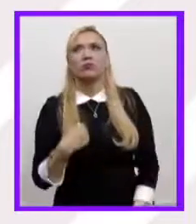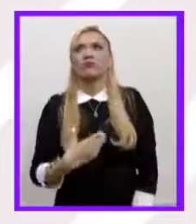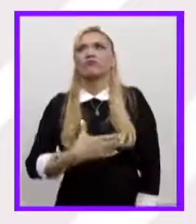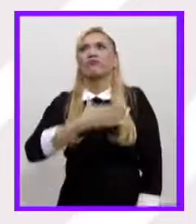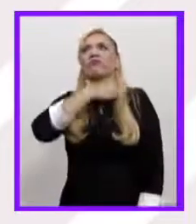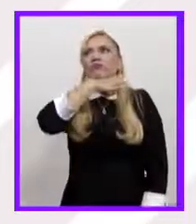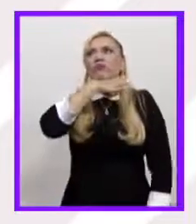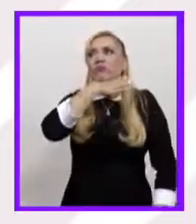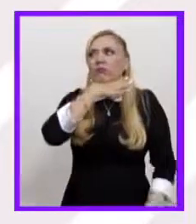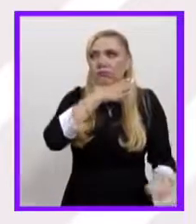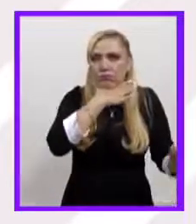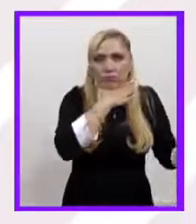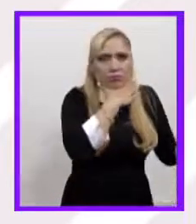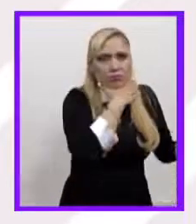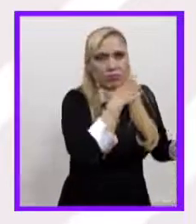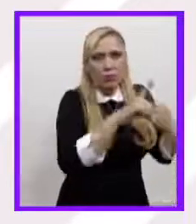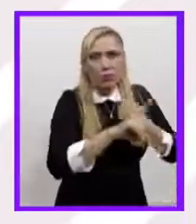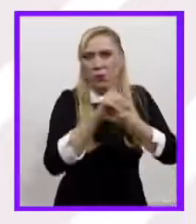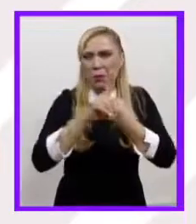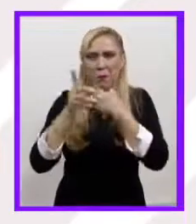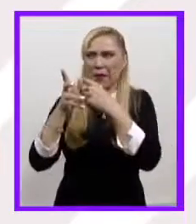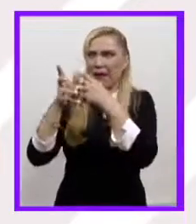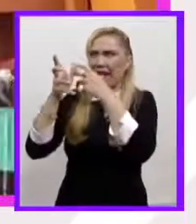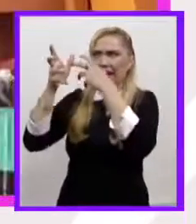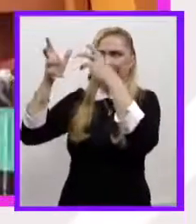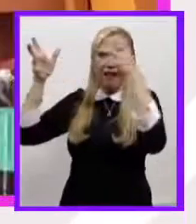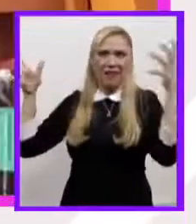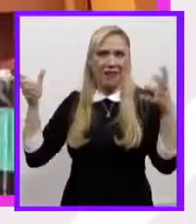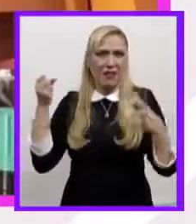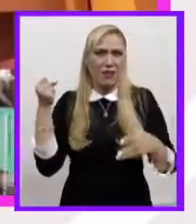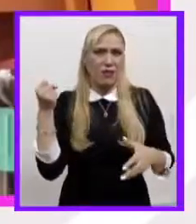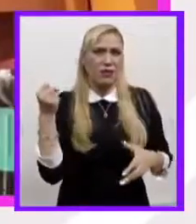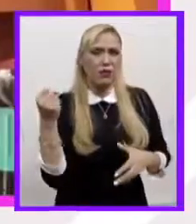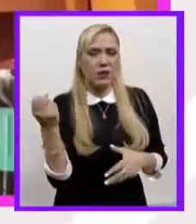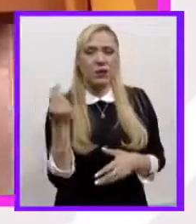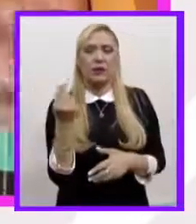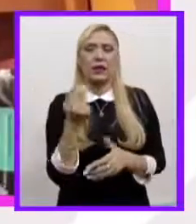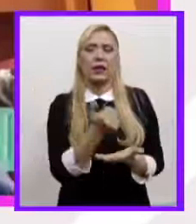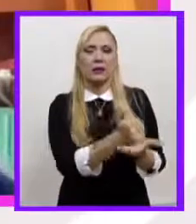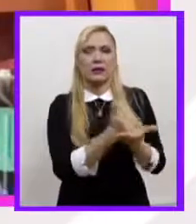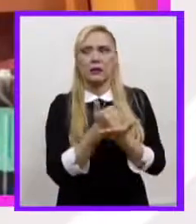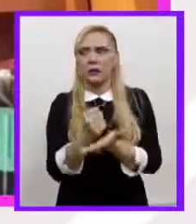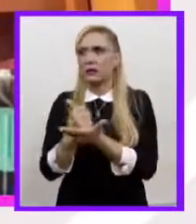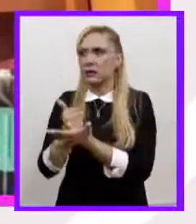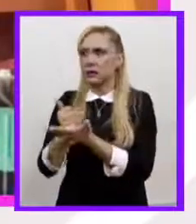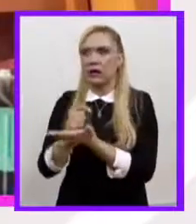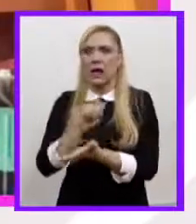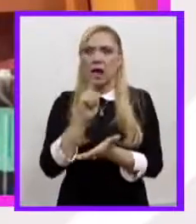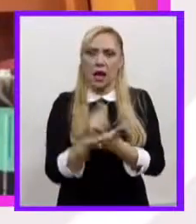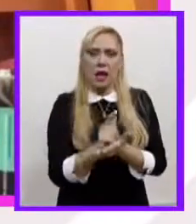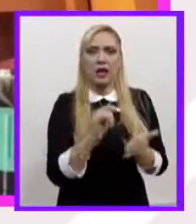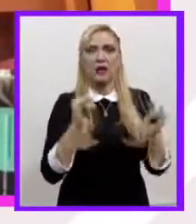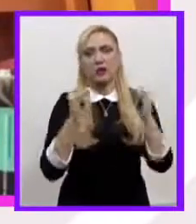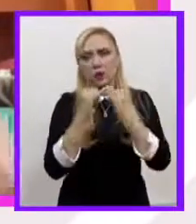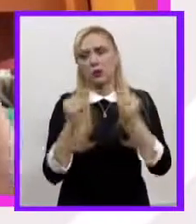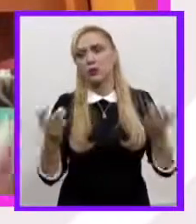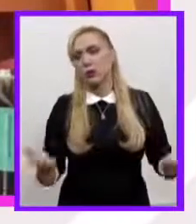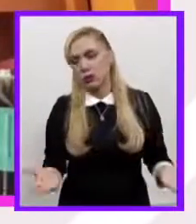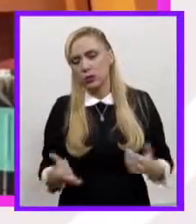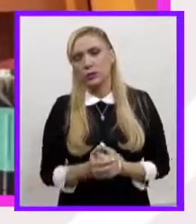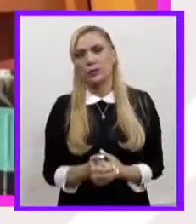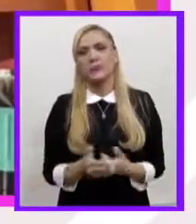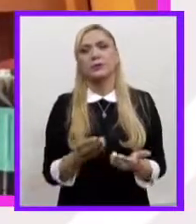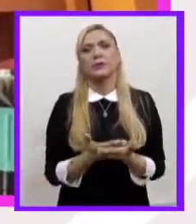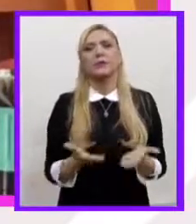no puede combatir una práctica que se encuentra arraigada estructuralmente. Entonces, sí necesitamos que se diversifique. Entonces, quiero